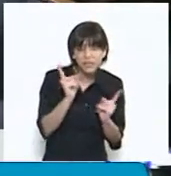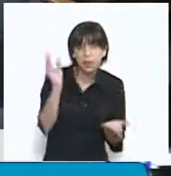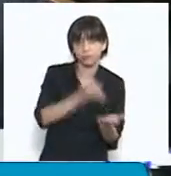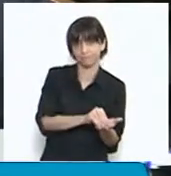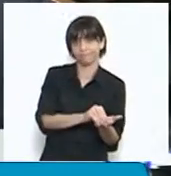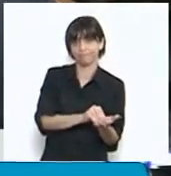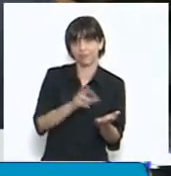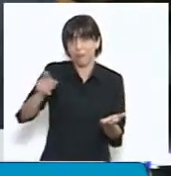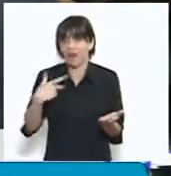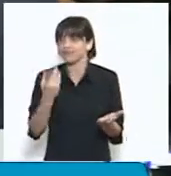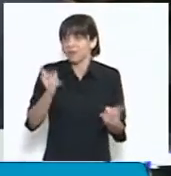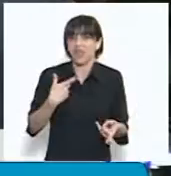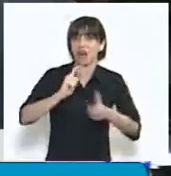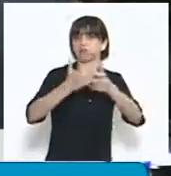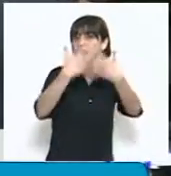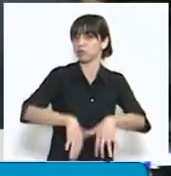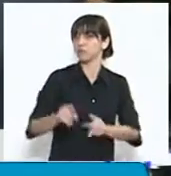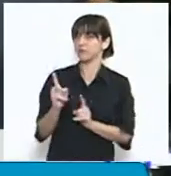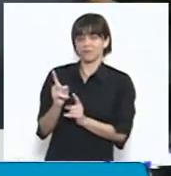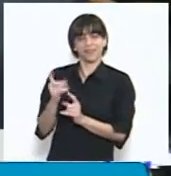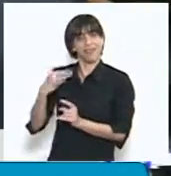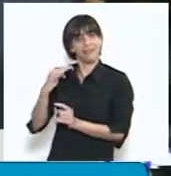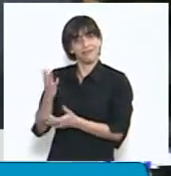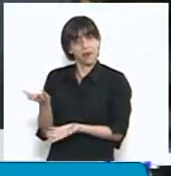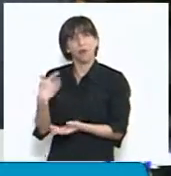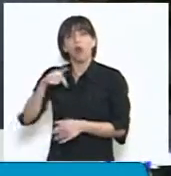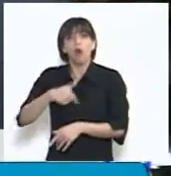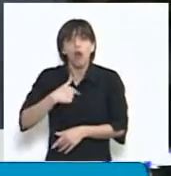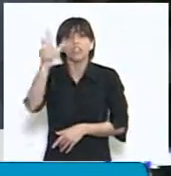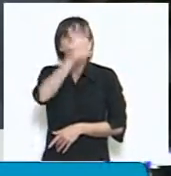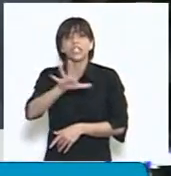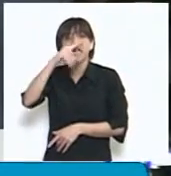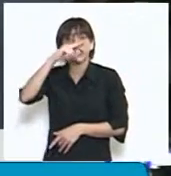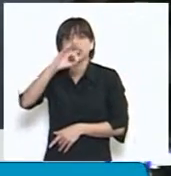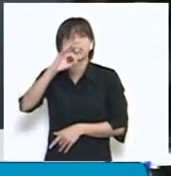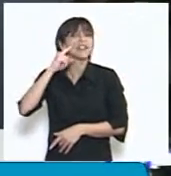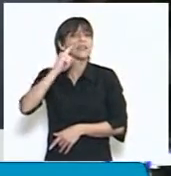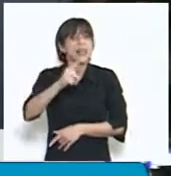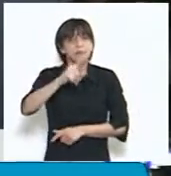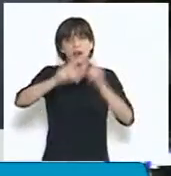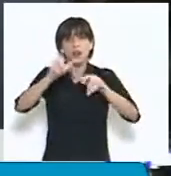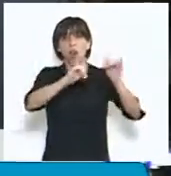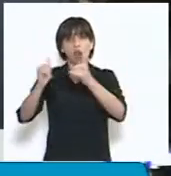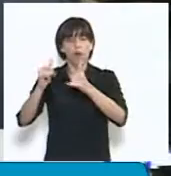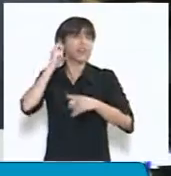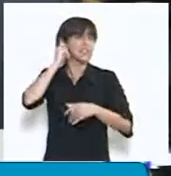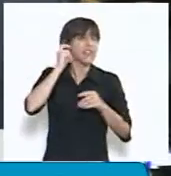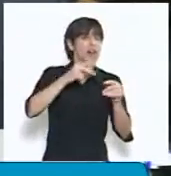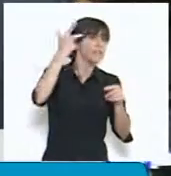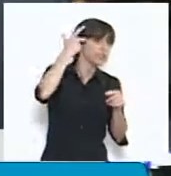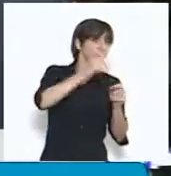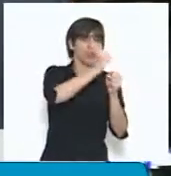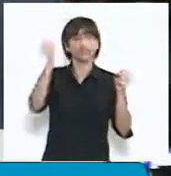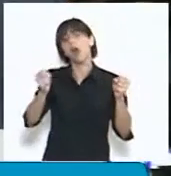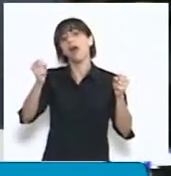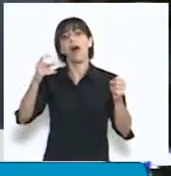preocupación. En la actualidad, 570.000 jóvenes entre 18 y 24 años reciben el